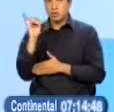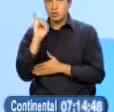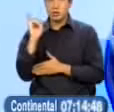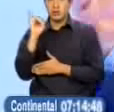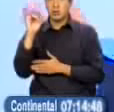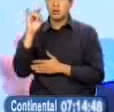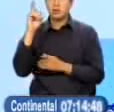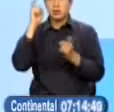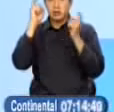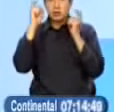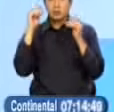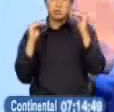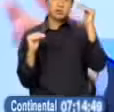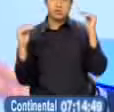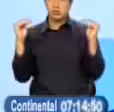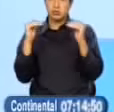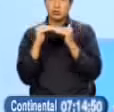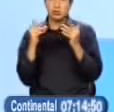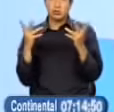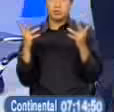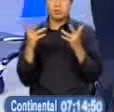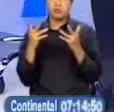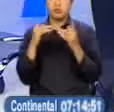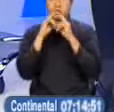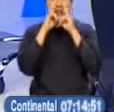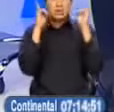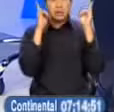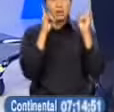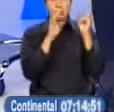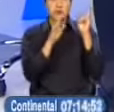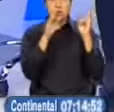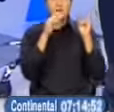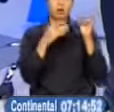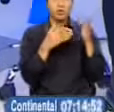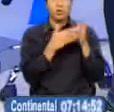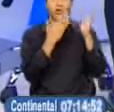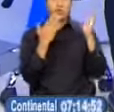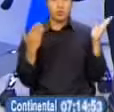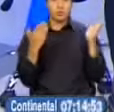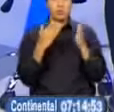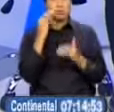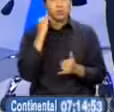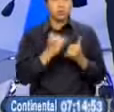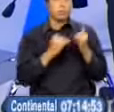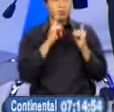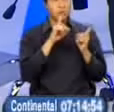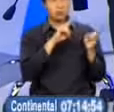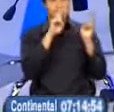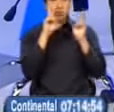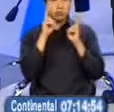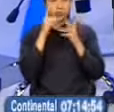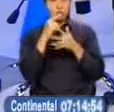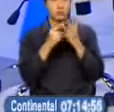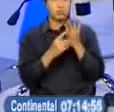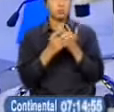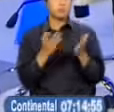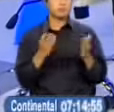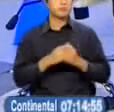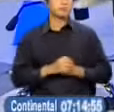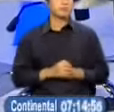en el poder reduce hay un término para pasar a otro tema